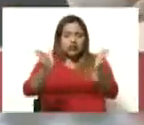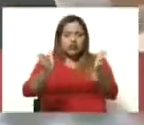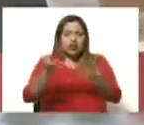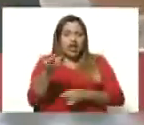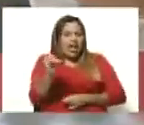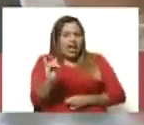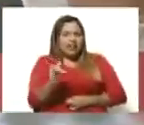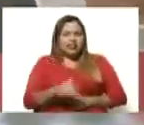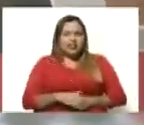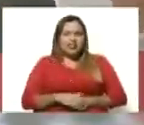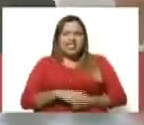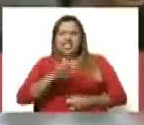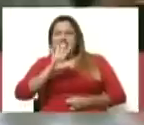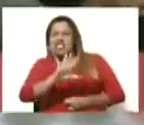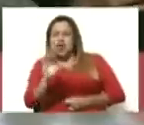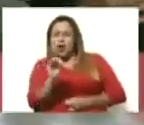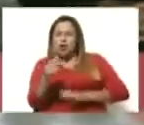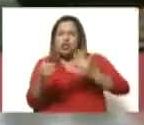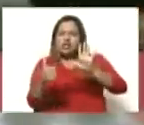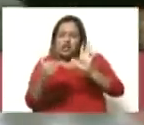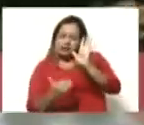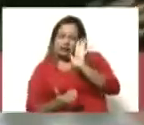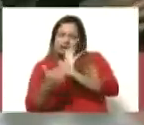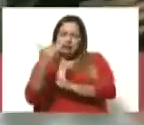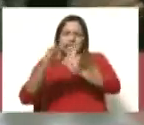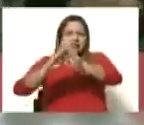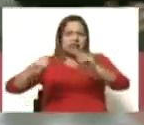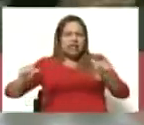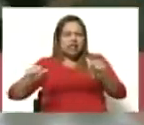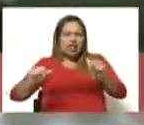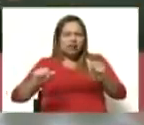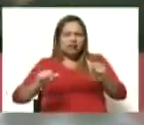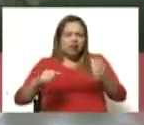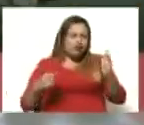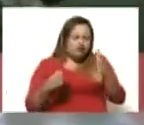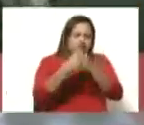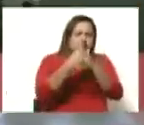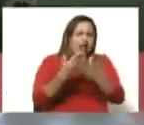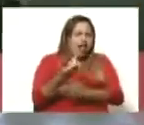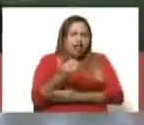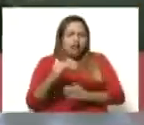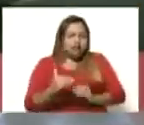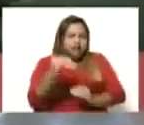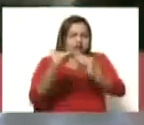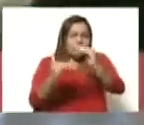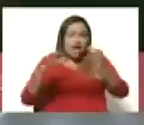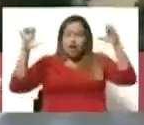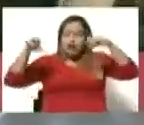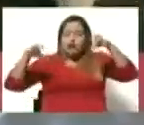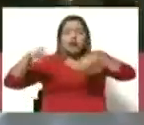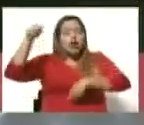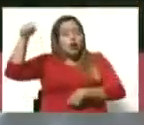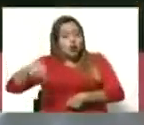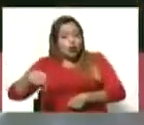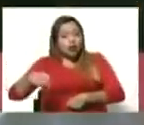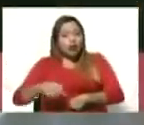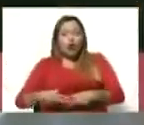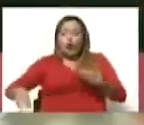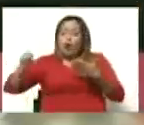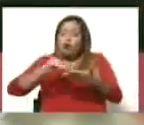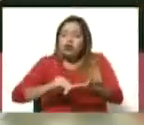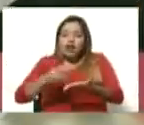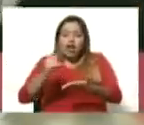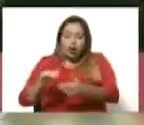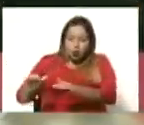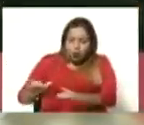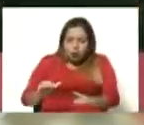a 5 o 6 metros de altura de barro, de Caño Los Patos, la lluvia de hoy hubiera